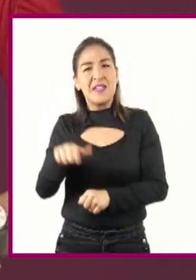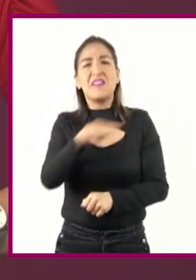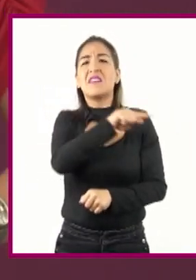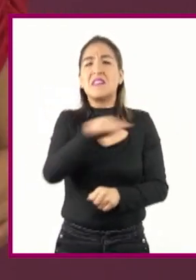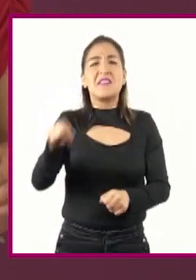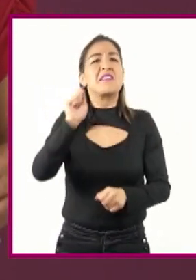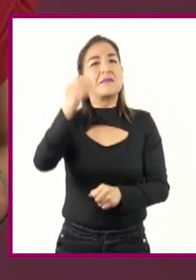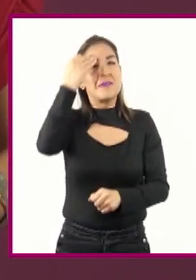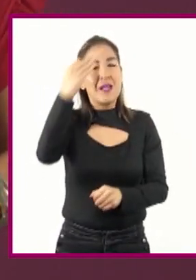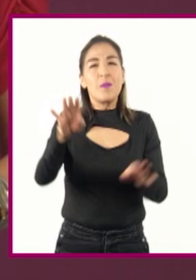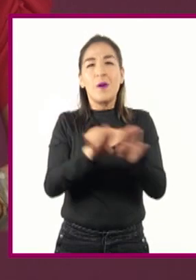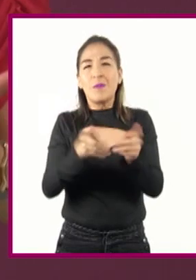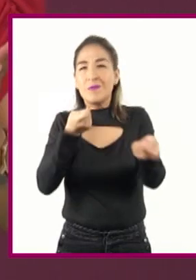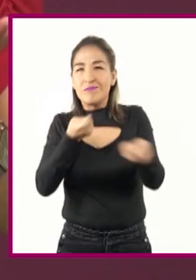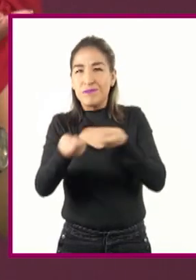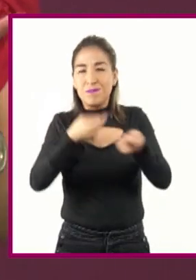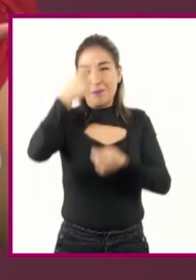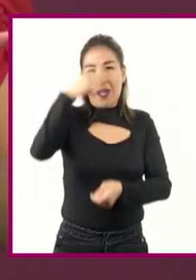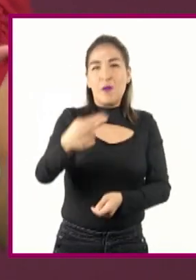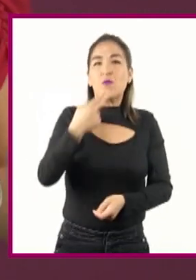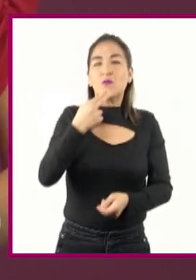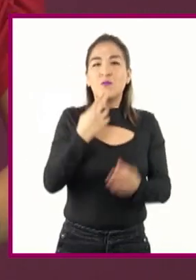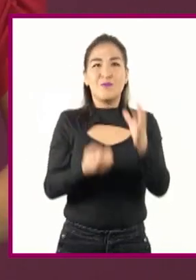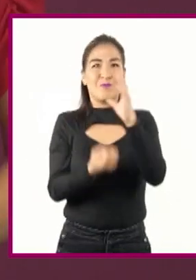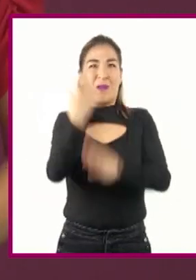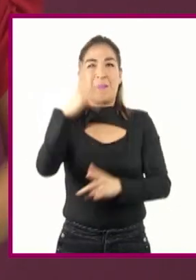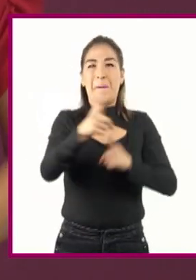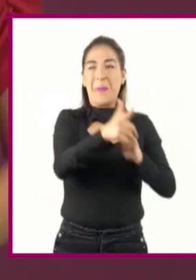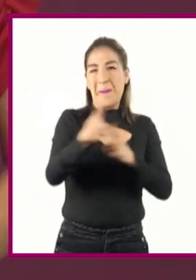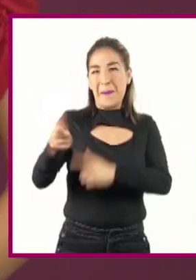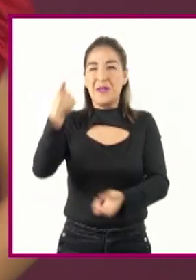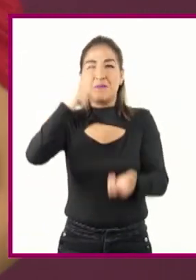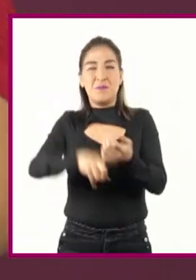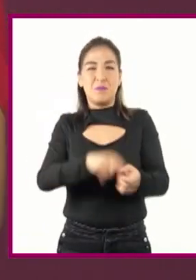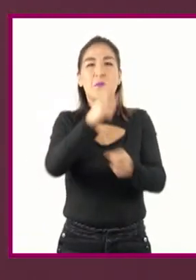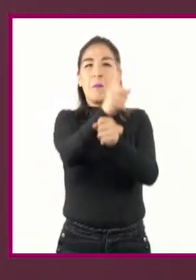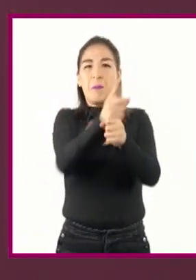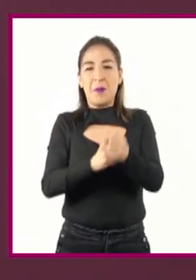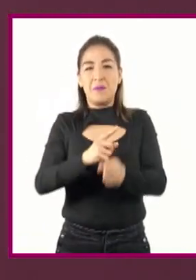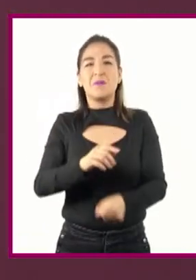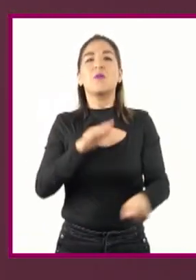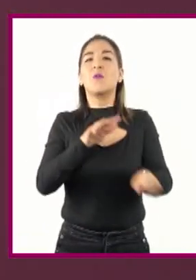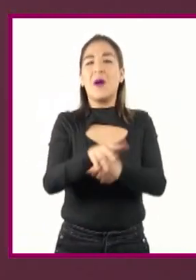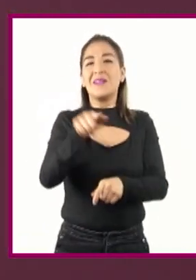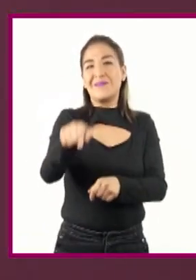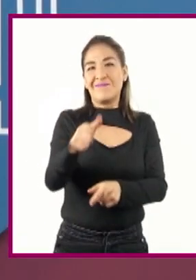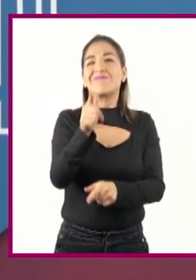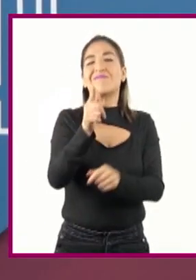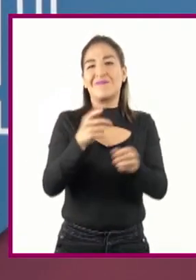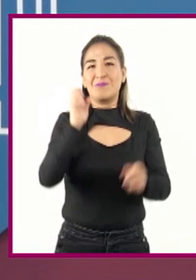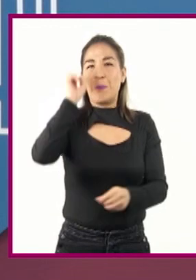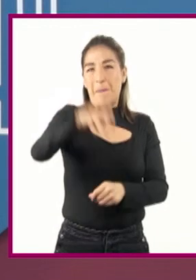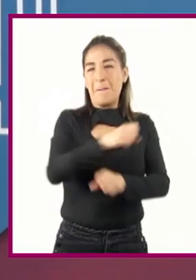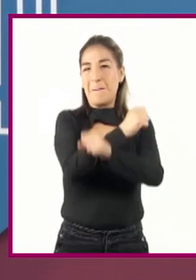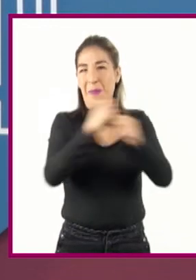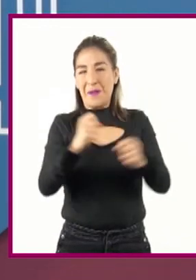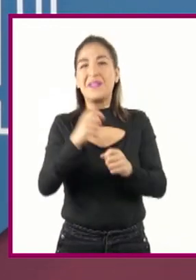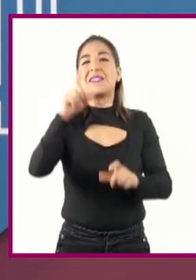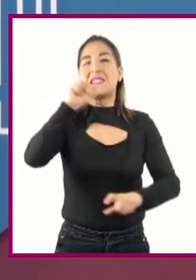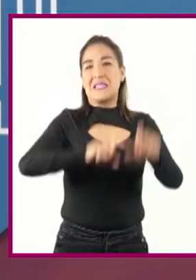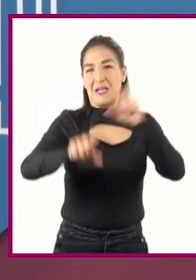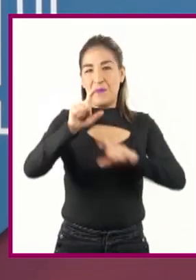una estrategia donde se utilizaron nuevas armas, entre ellas las armas químicas. Así